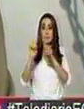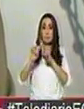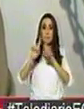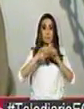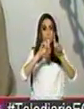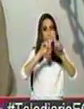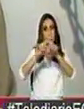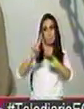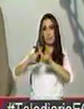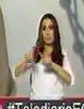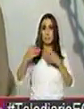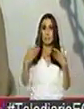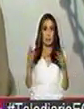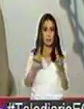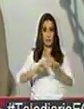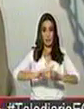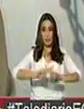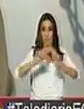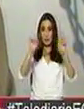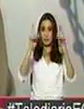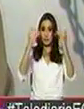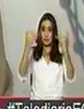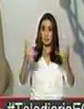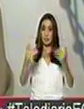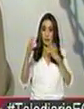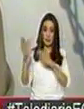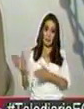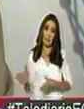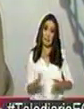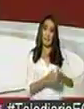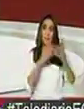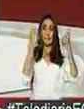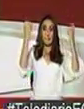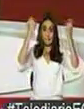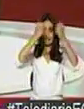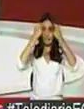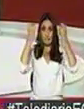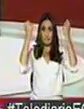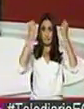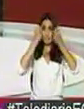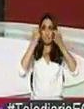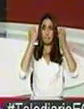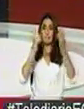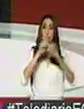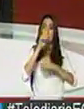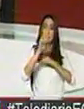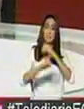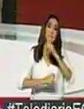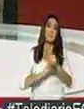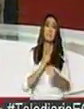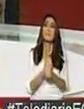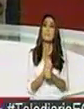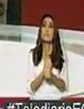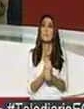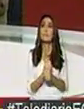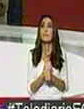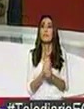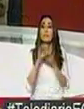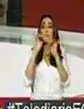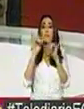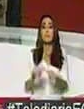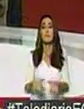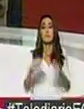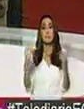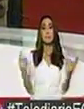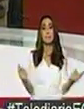realmente en este momento están armando ya una fiesta inmensa por un año de aniversario, que donde vamos a tener un